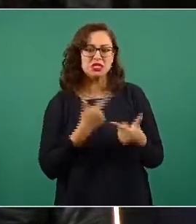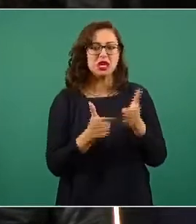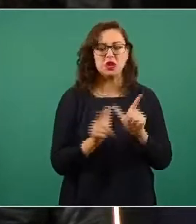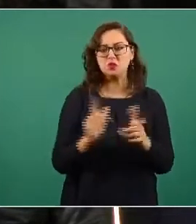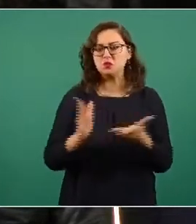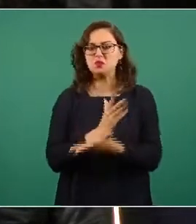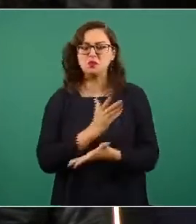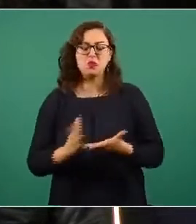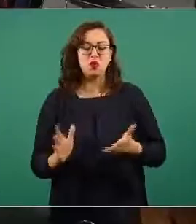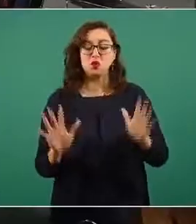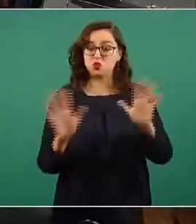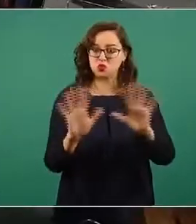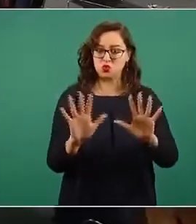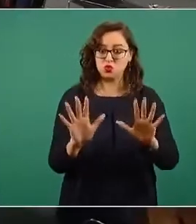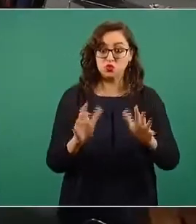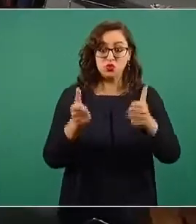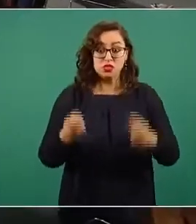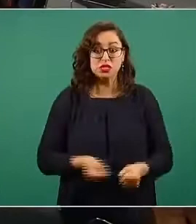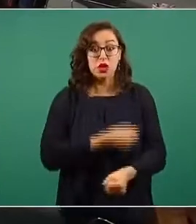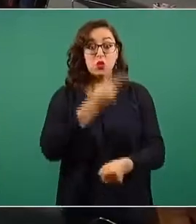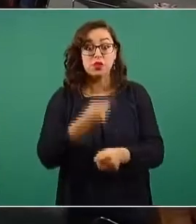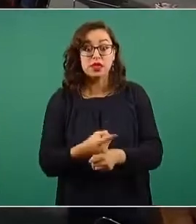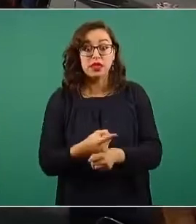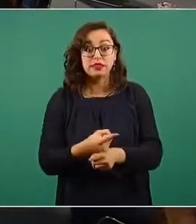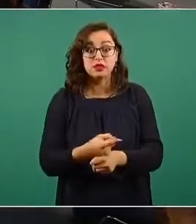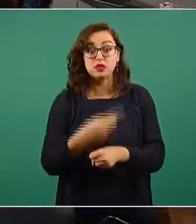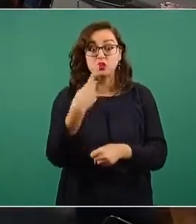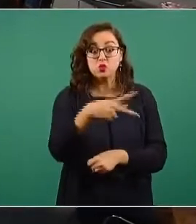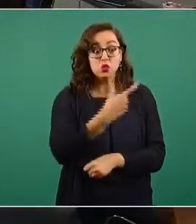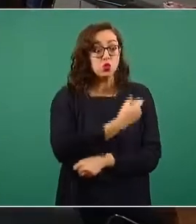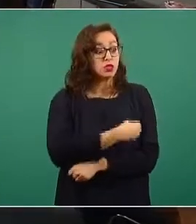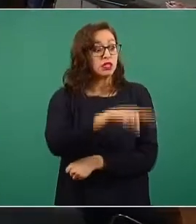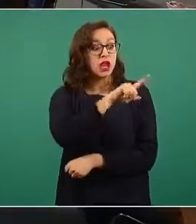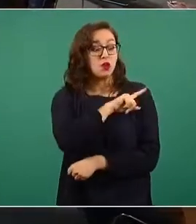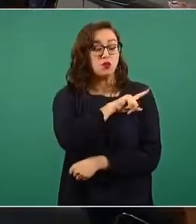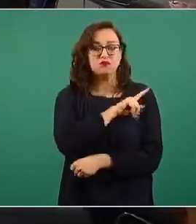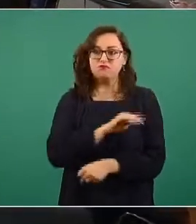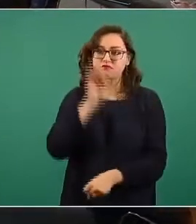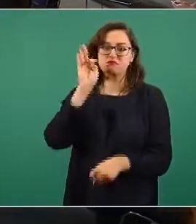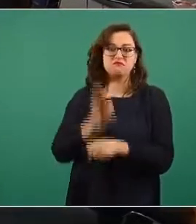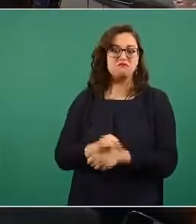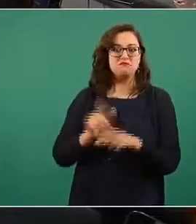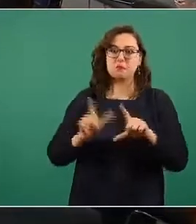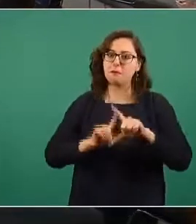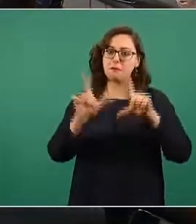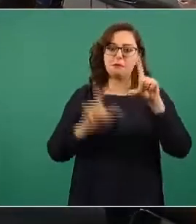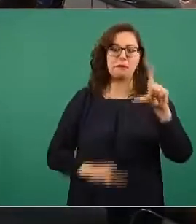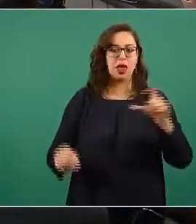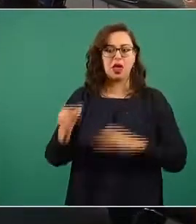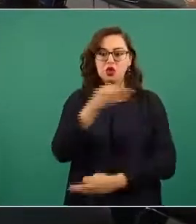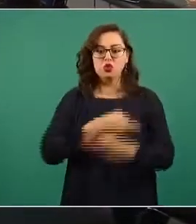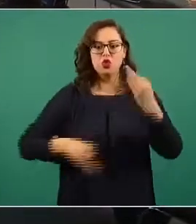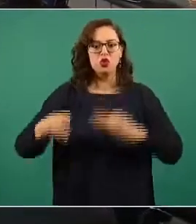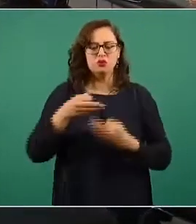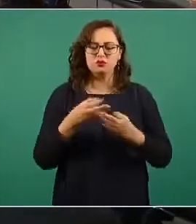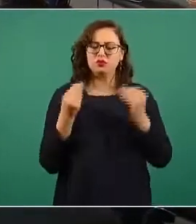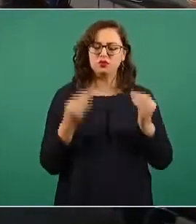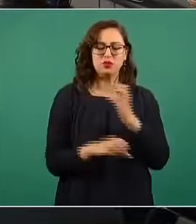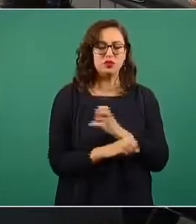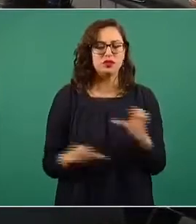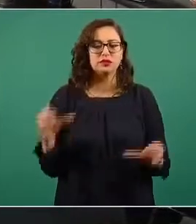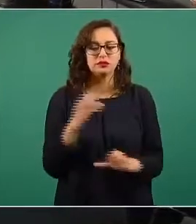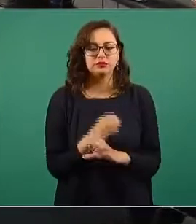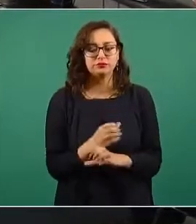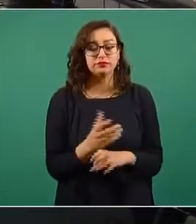más. La seguridad, su salud es seguridad nacional, implica muchas cosas, pues. Yo quisiera preguntar en ese